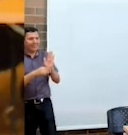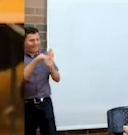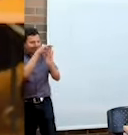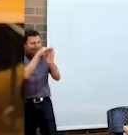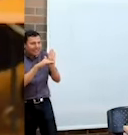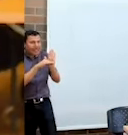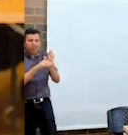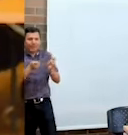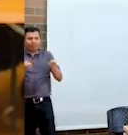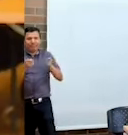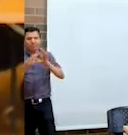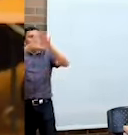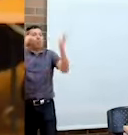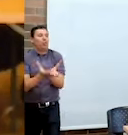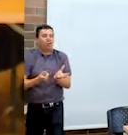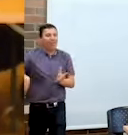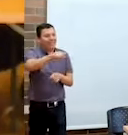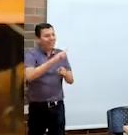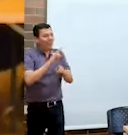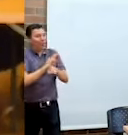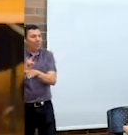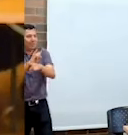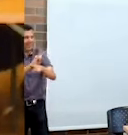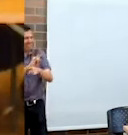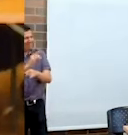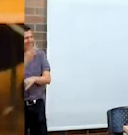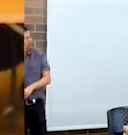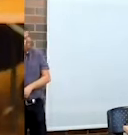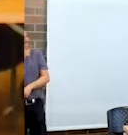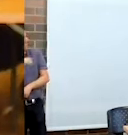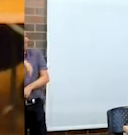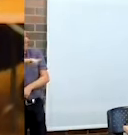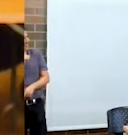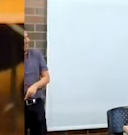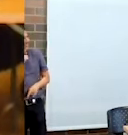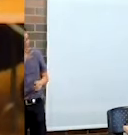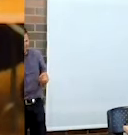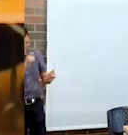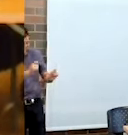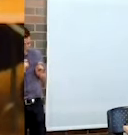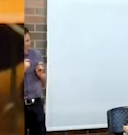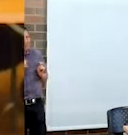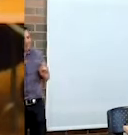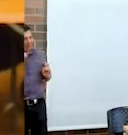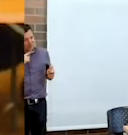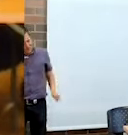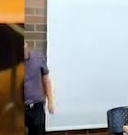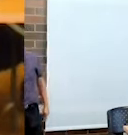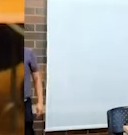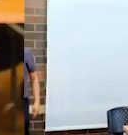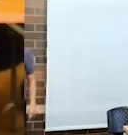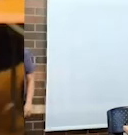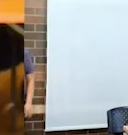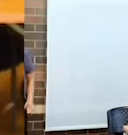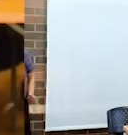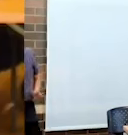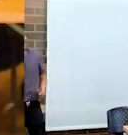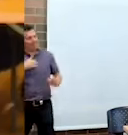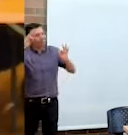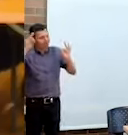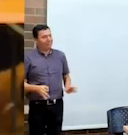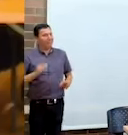han preparado unas categorías y unos ítems que generalmente el mundo de la salud en los que etiquetan específicamente a personas